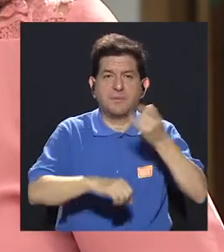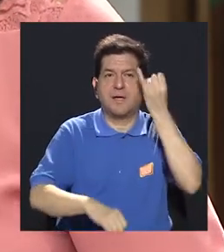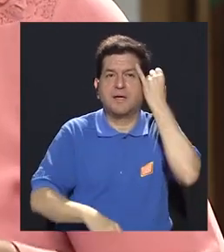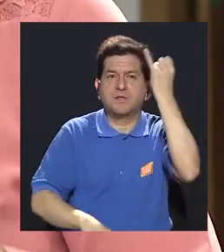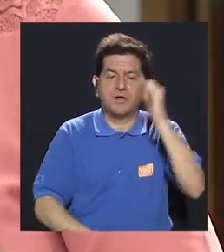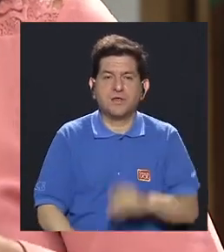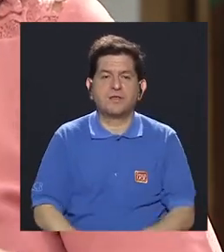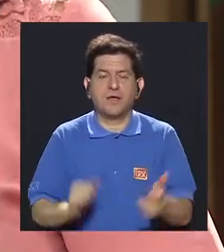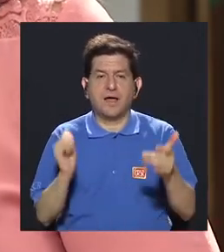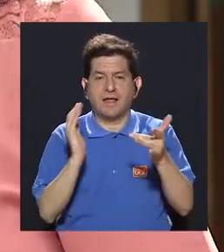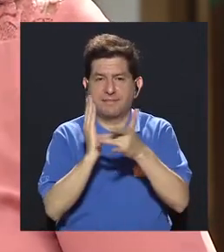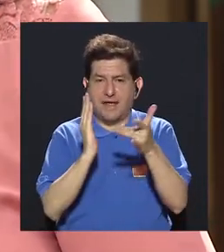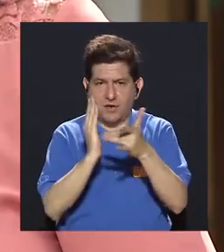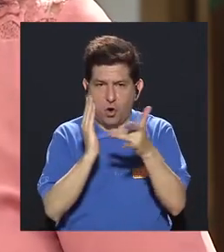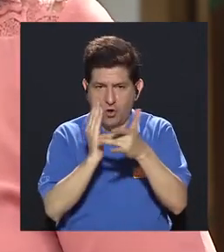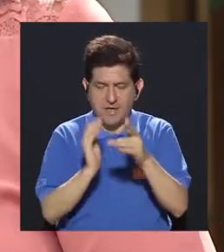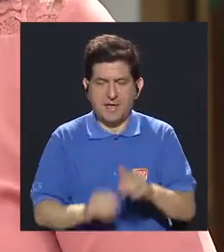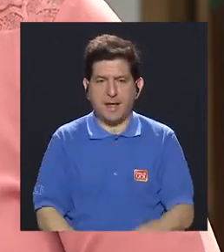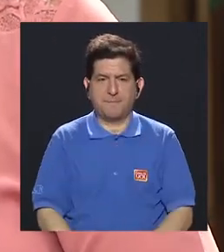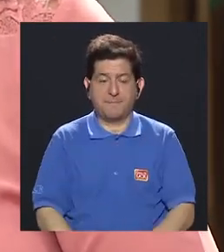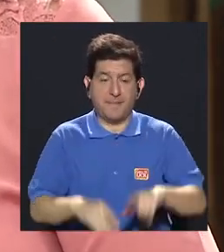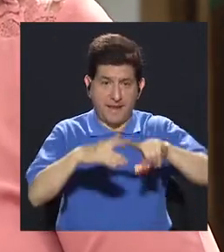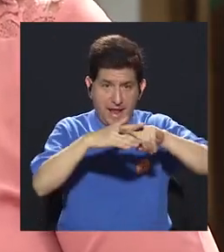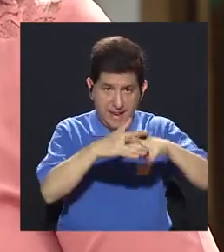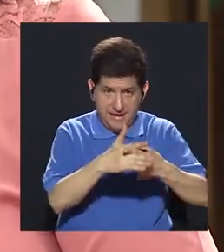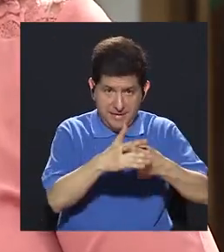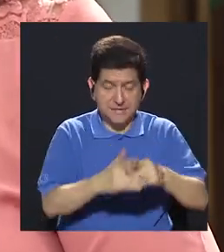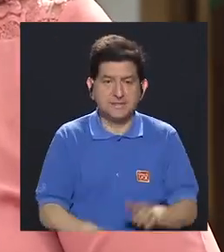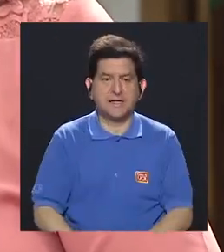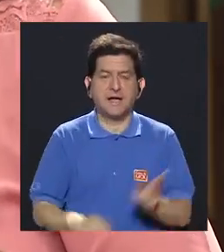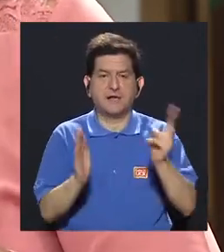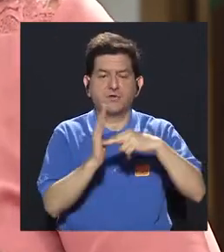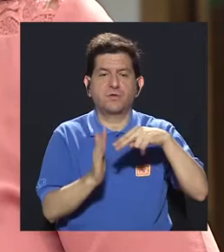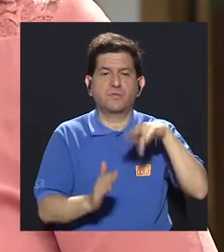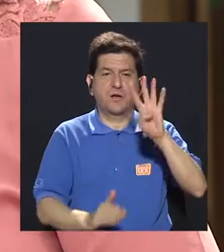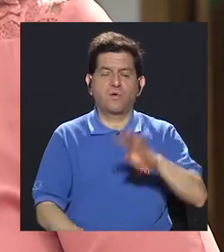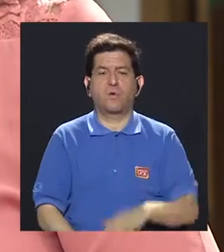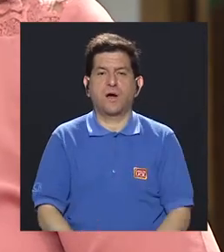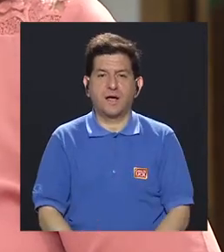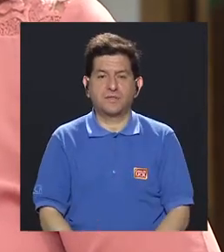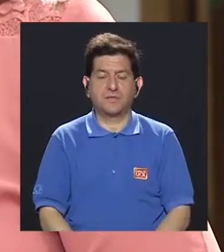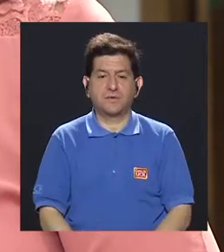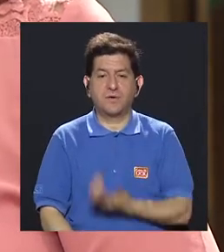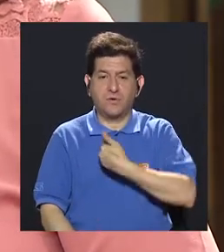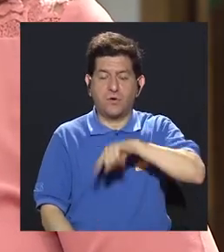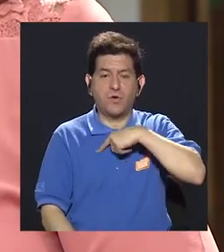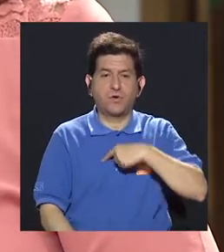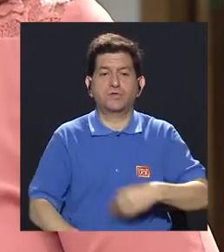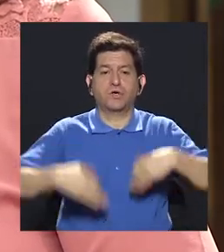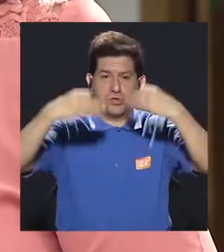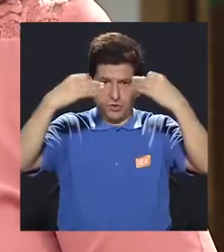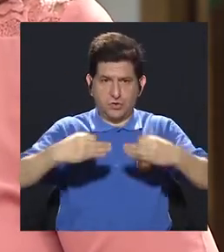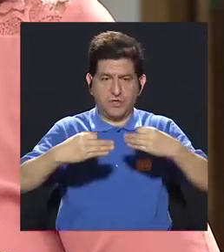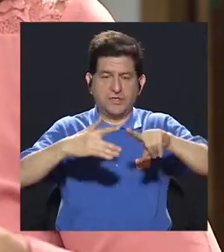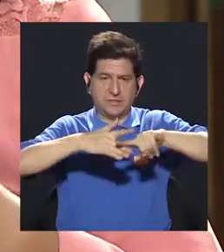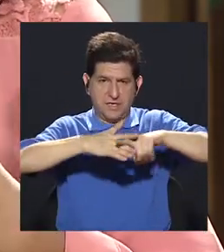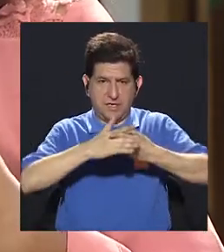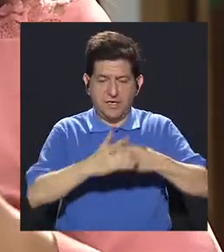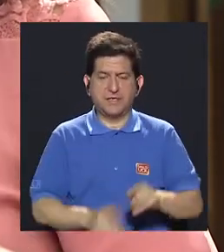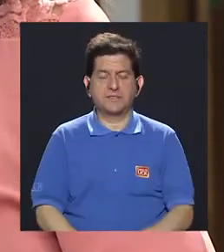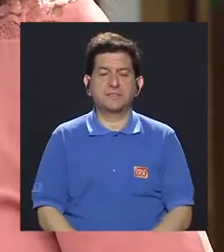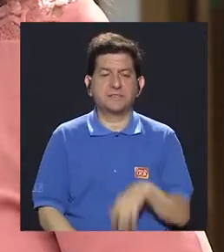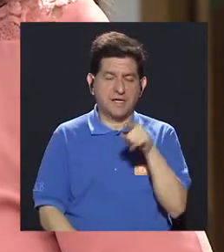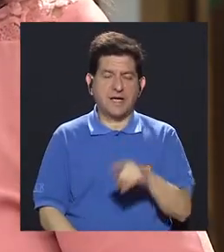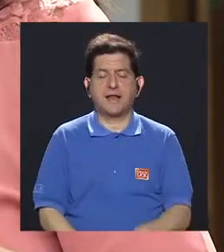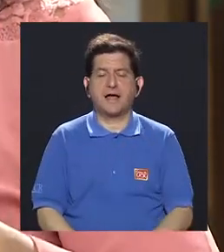idea de que sea por medio de la tecnología. Desde que nacimos, en el 2004, es que decidimos iniciar